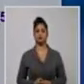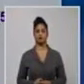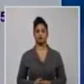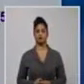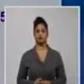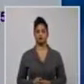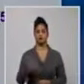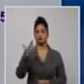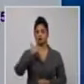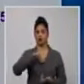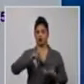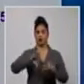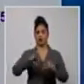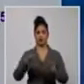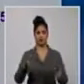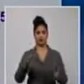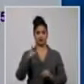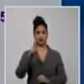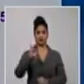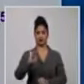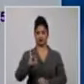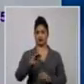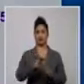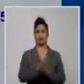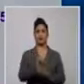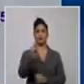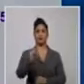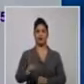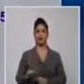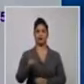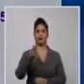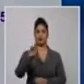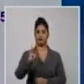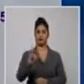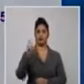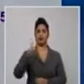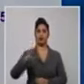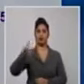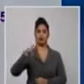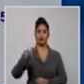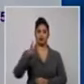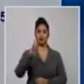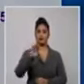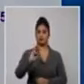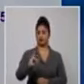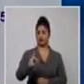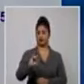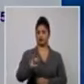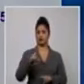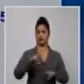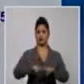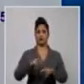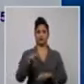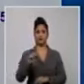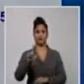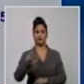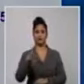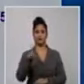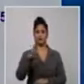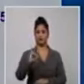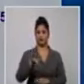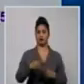Artemisa 17, Mayabeque 26, Camagüey 36, Holguín 26, Granma